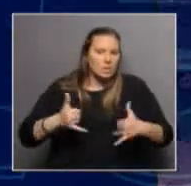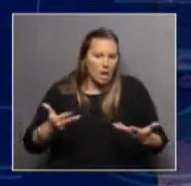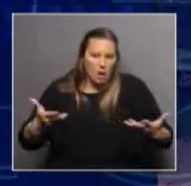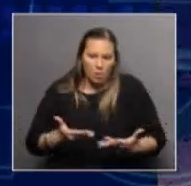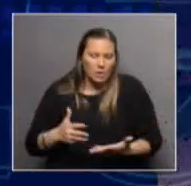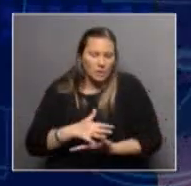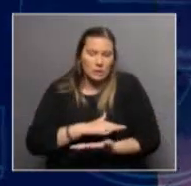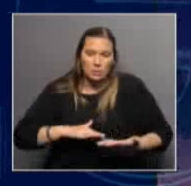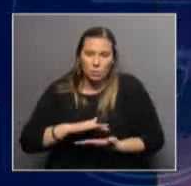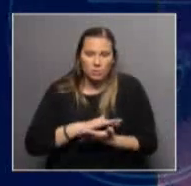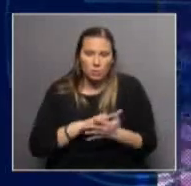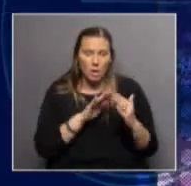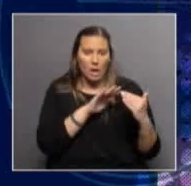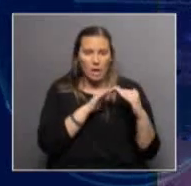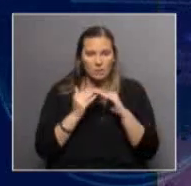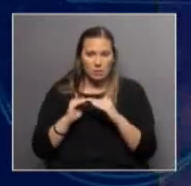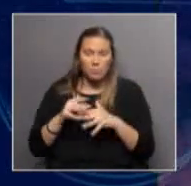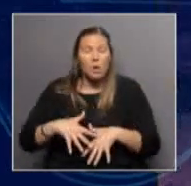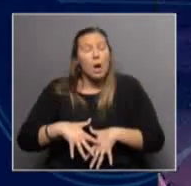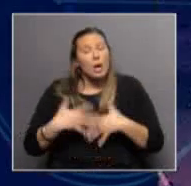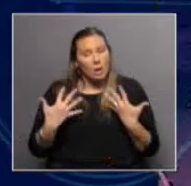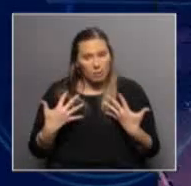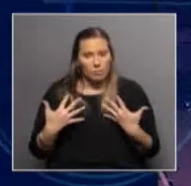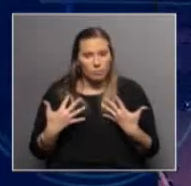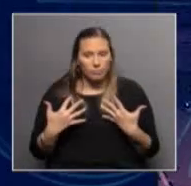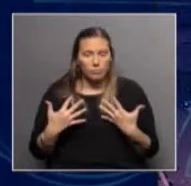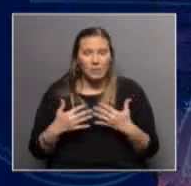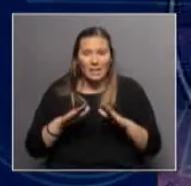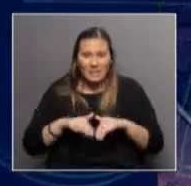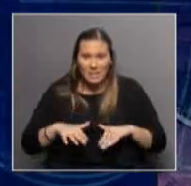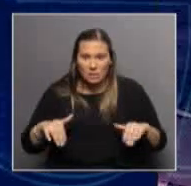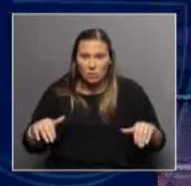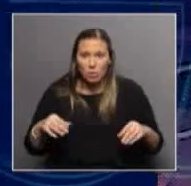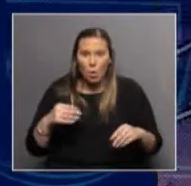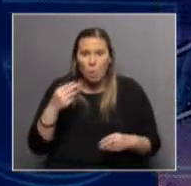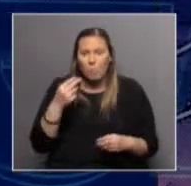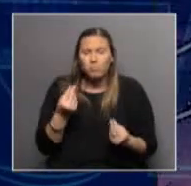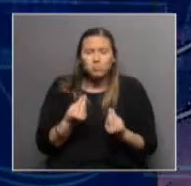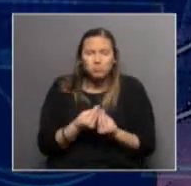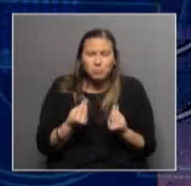La situación en el Aquiles Lanza es bastante grave, en el sentido que hay niños con mucho plomo.